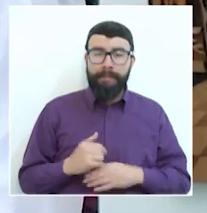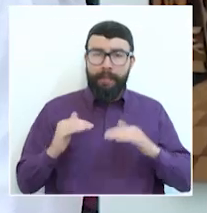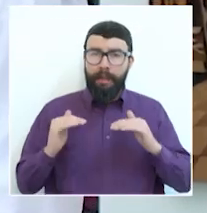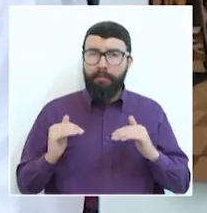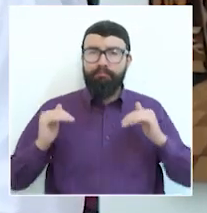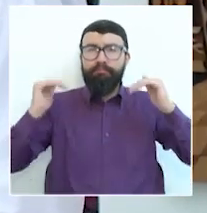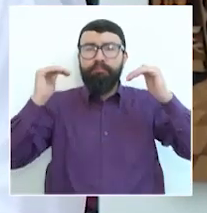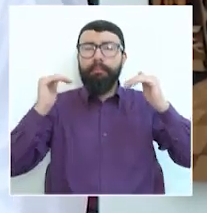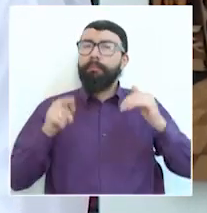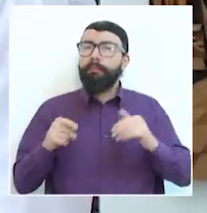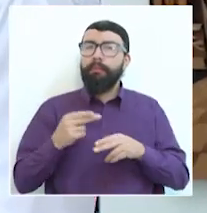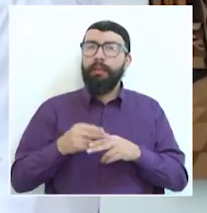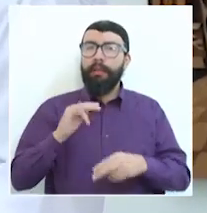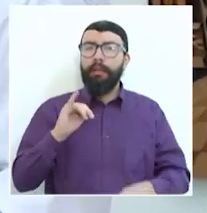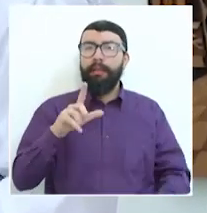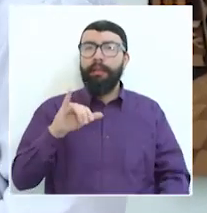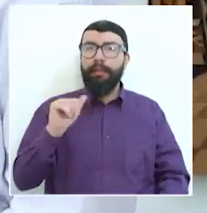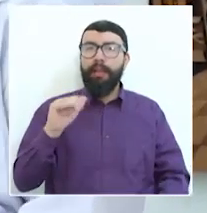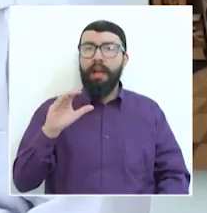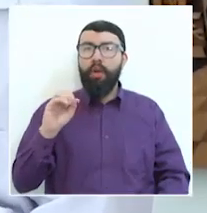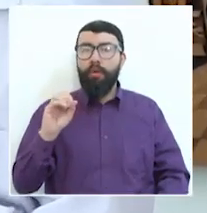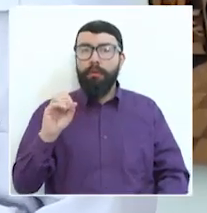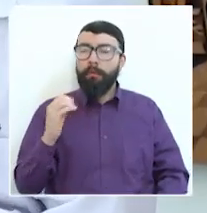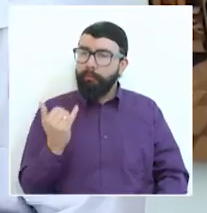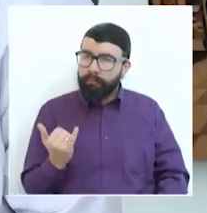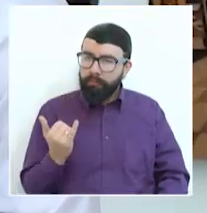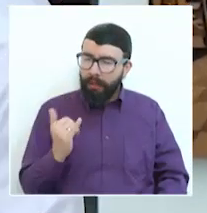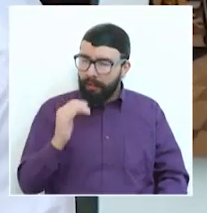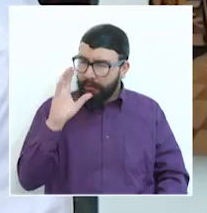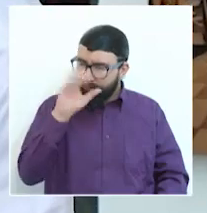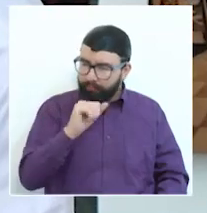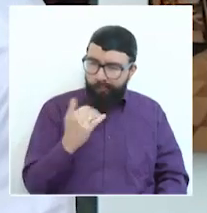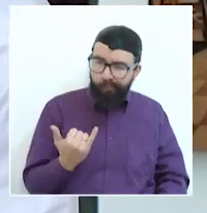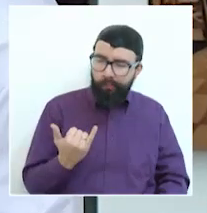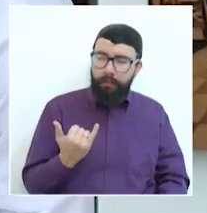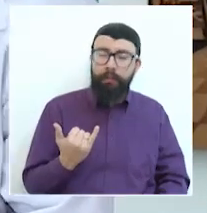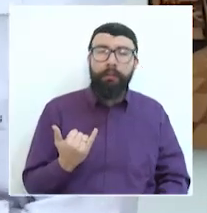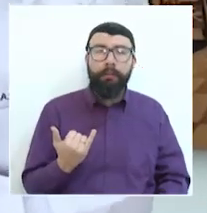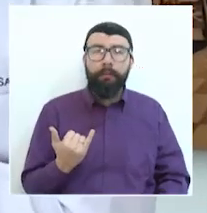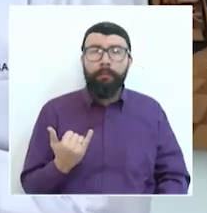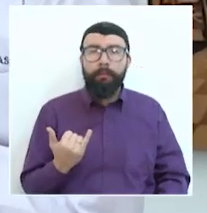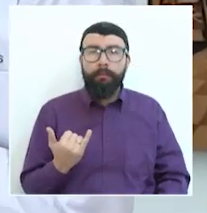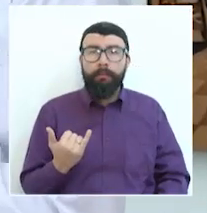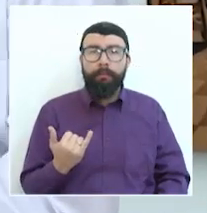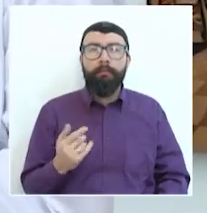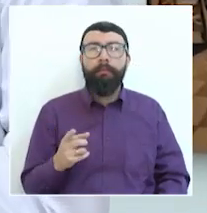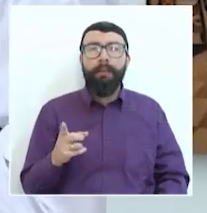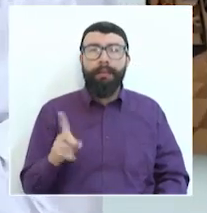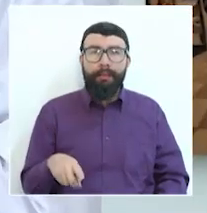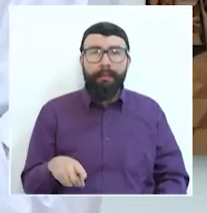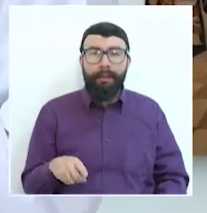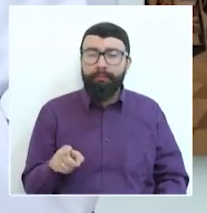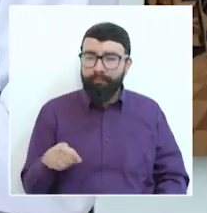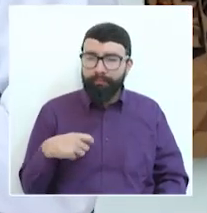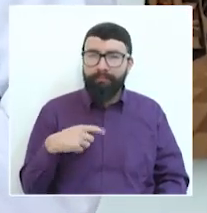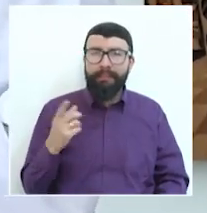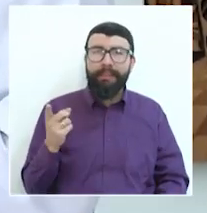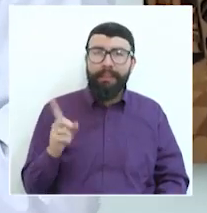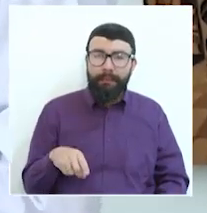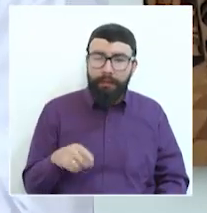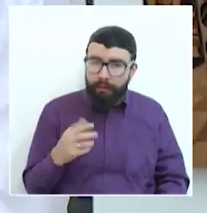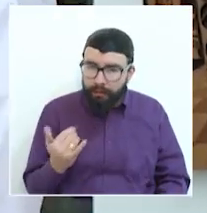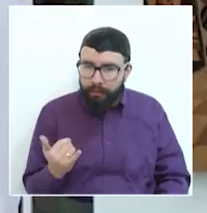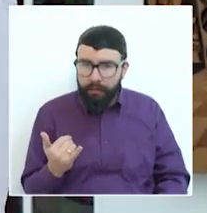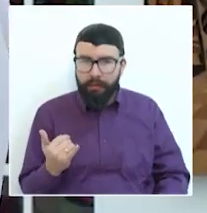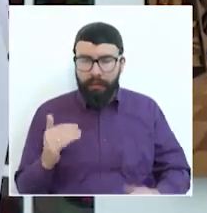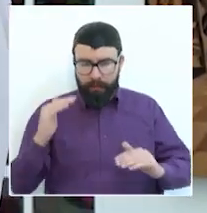los ilíacos, de las crestas ilíacas, y nos damos cuenta que también hay una más